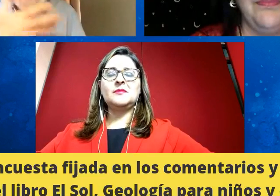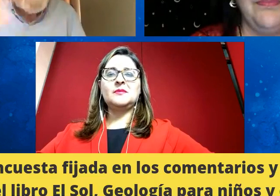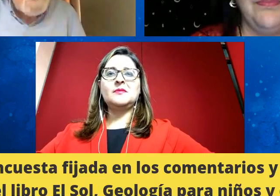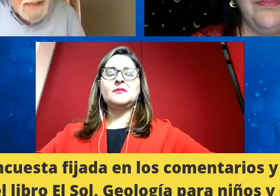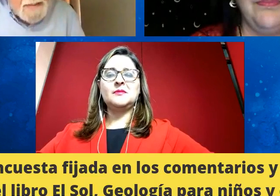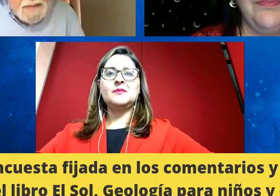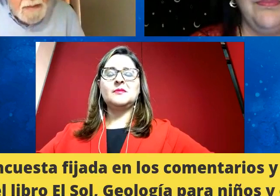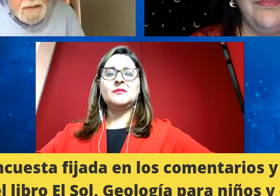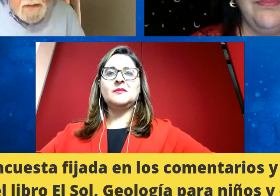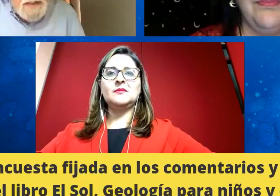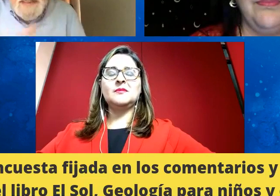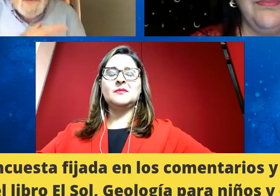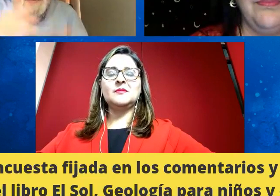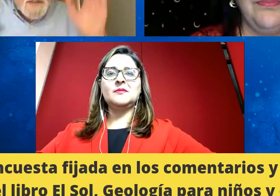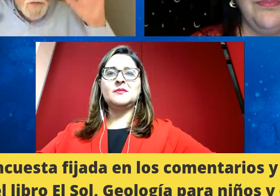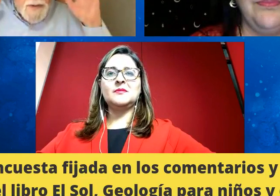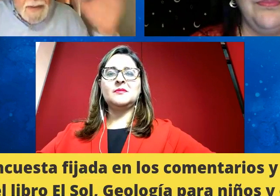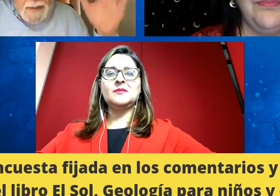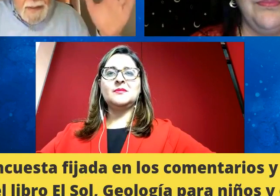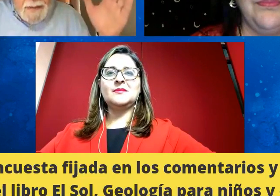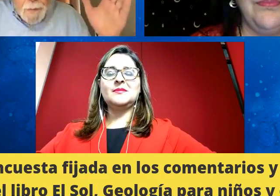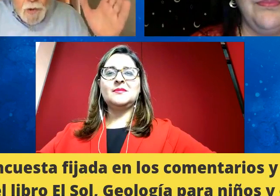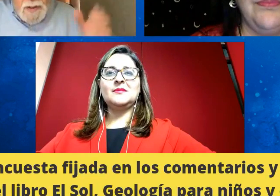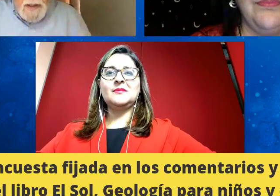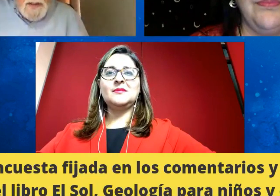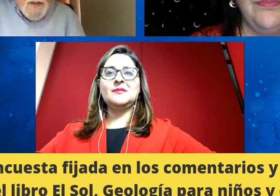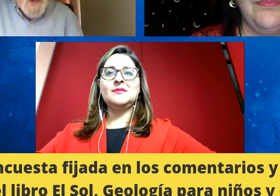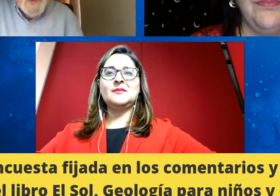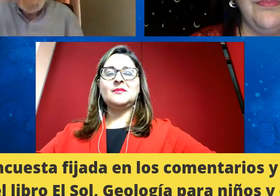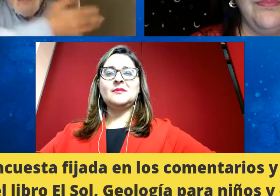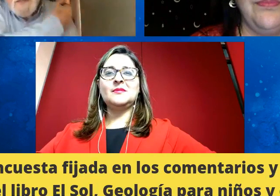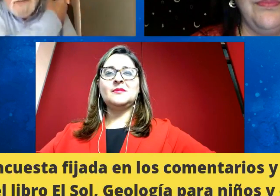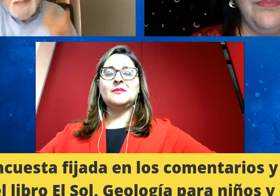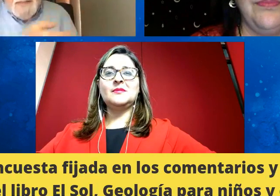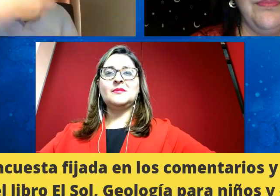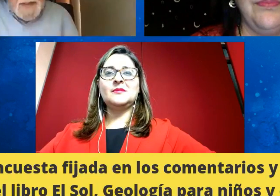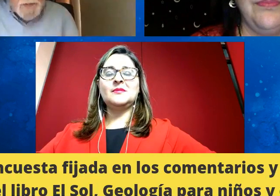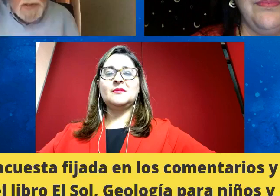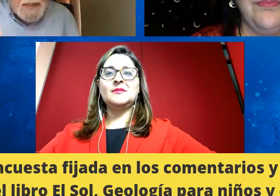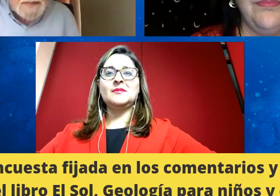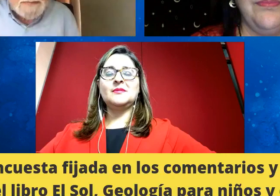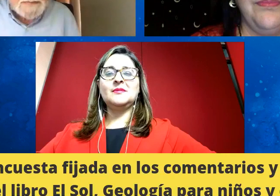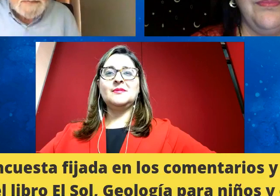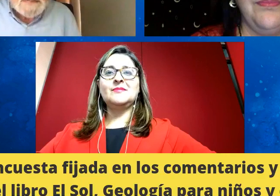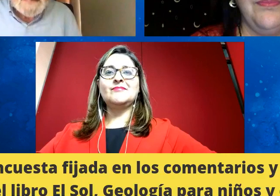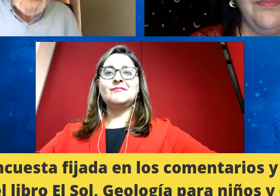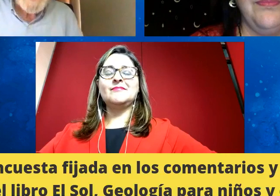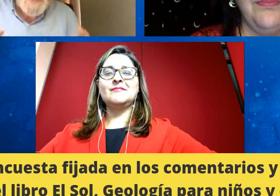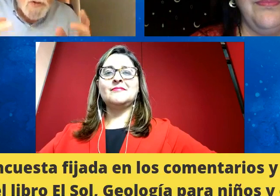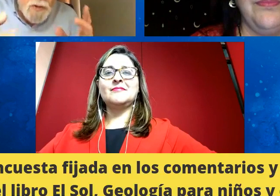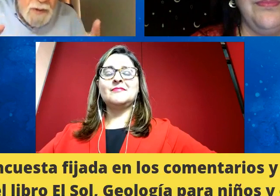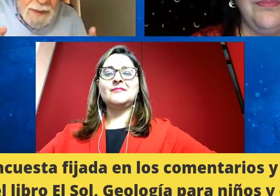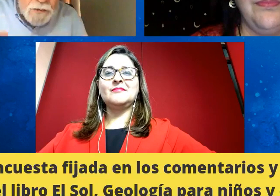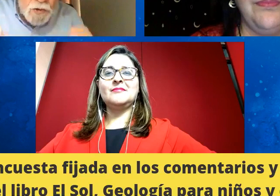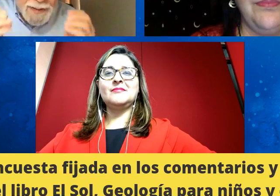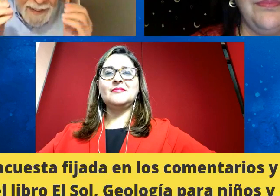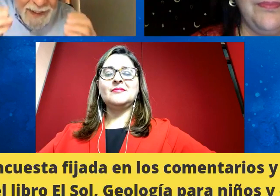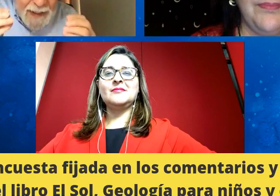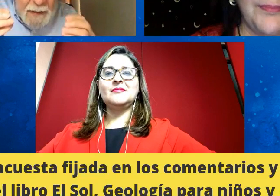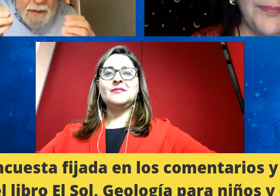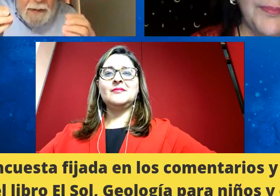país no está en venta. Si el gallo que llegue con una billetera de este porte se puede comprar el país de Arica a Punta Arenas. Entonces yo creo que